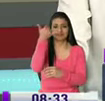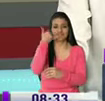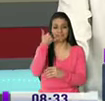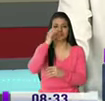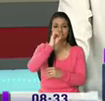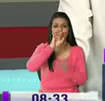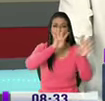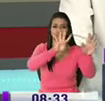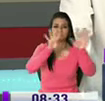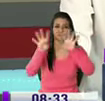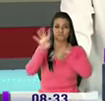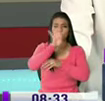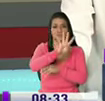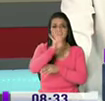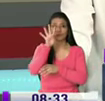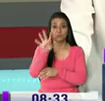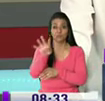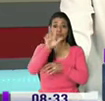al